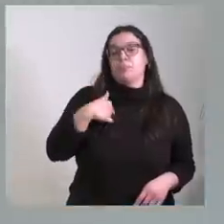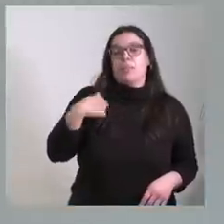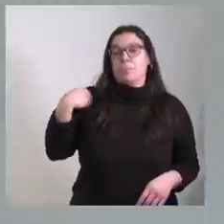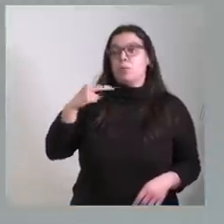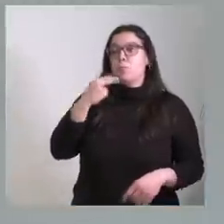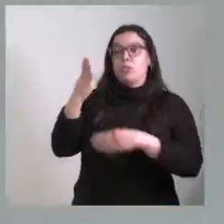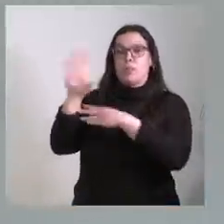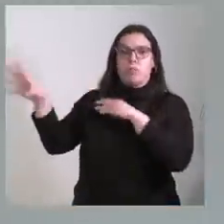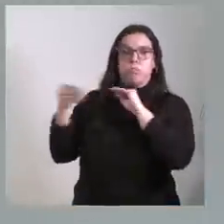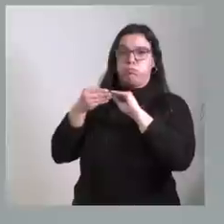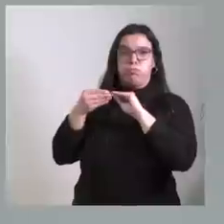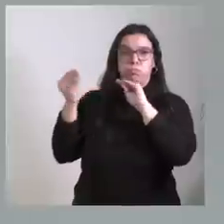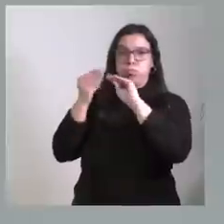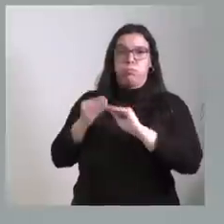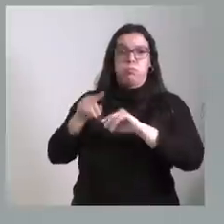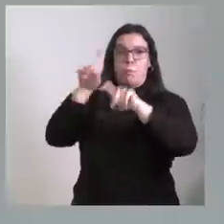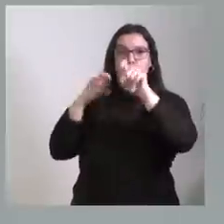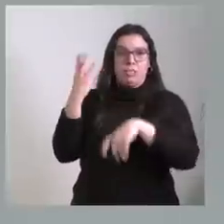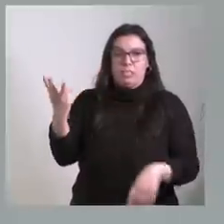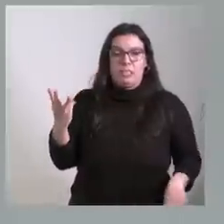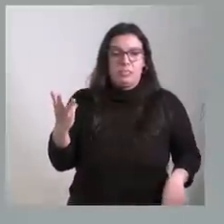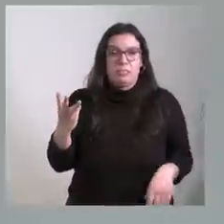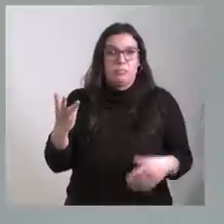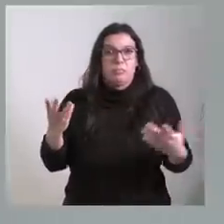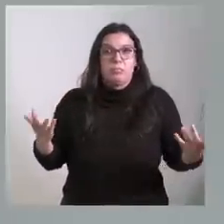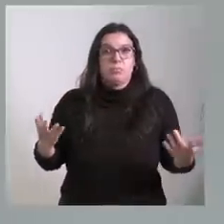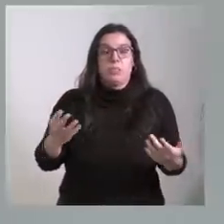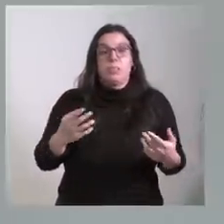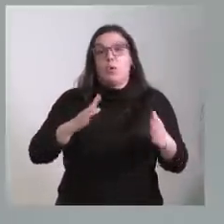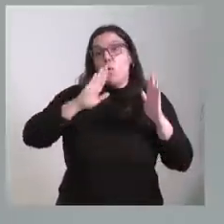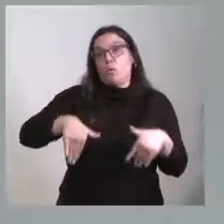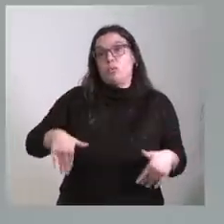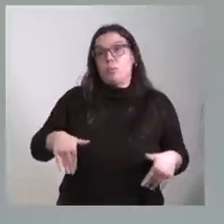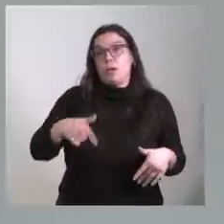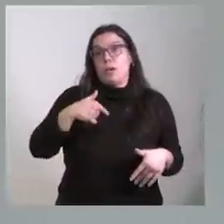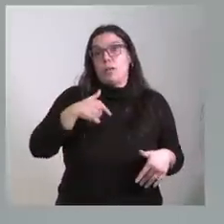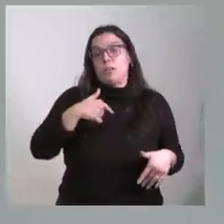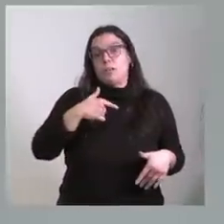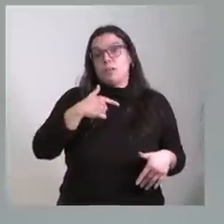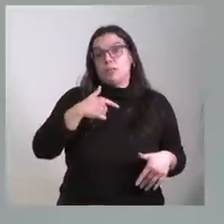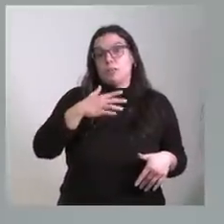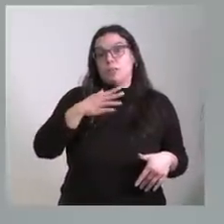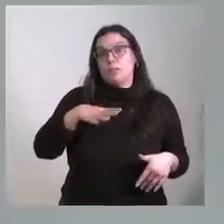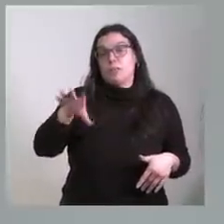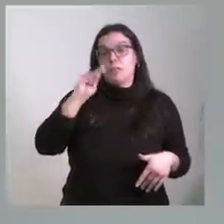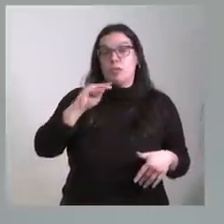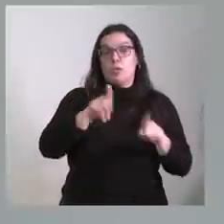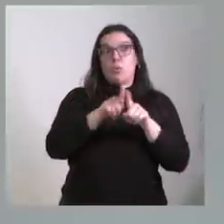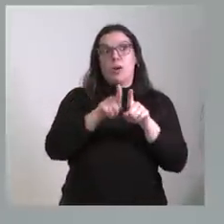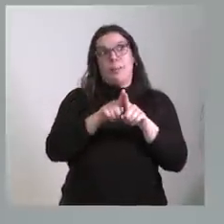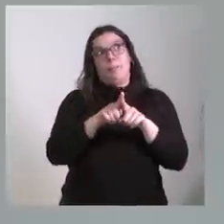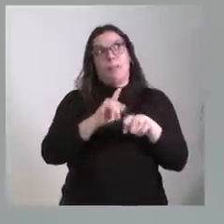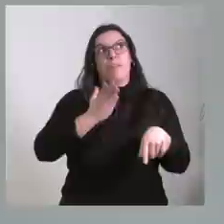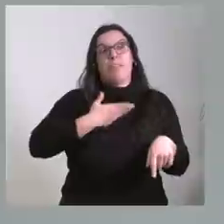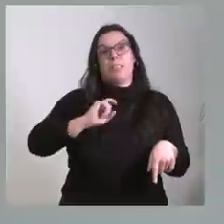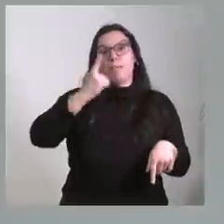portavoz en las tres preguntas que se le han hecho y Empezando por el final porque entiendo que puede interpretar que afecta más